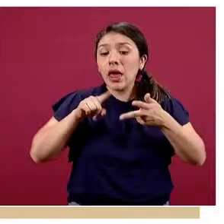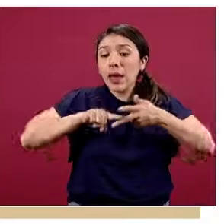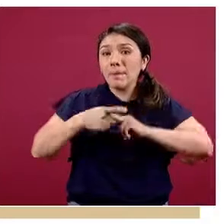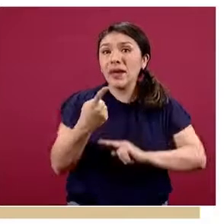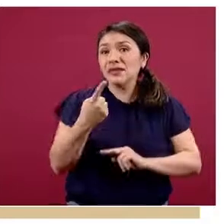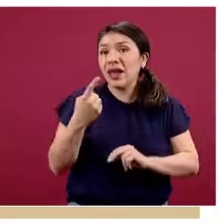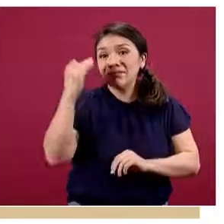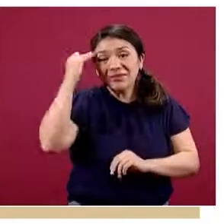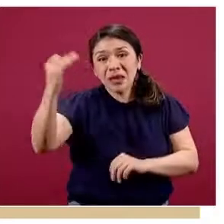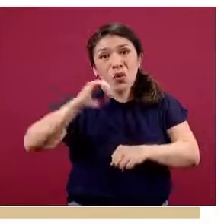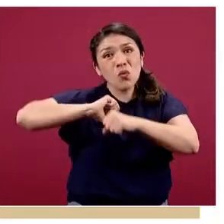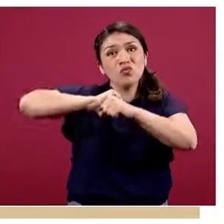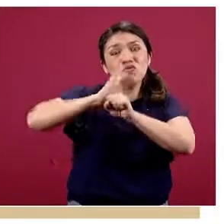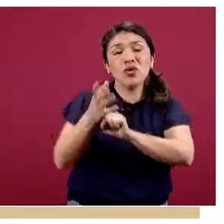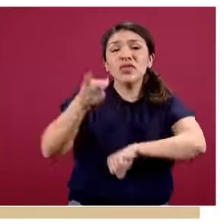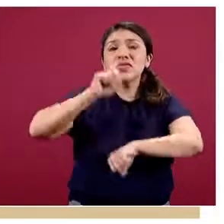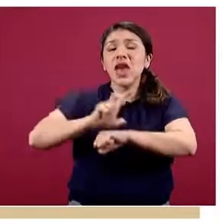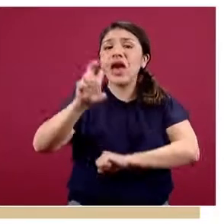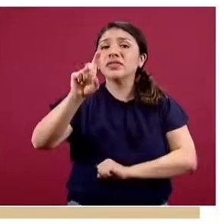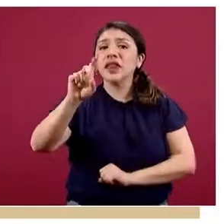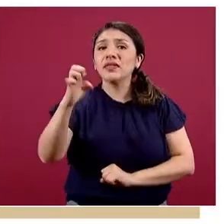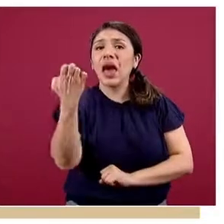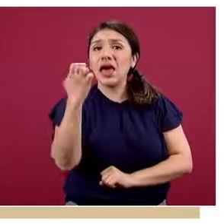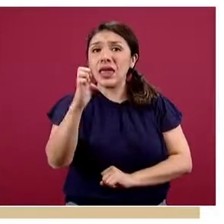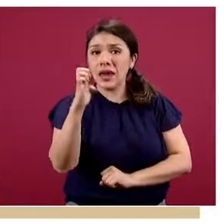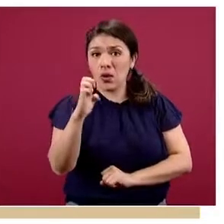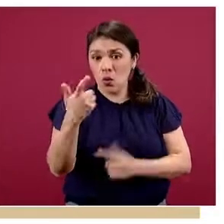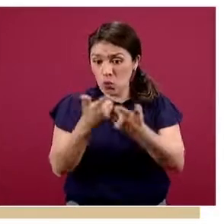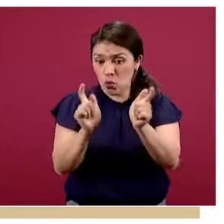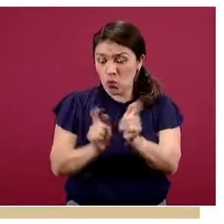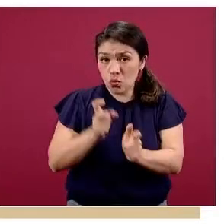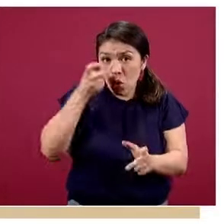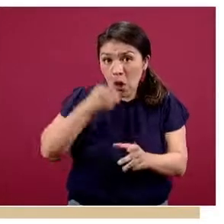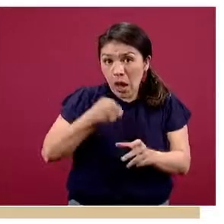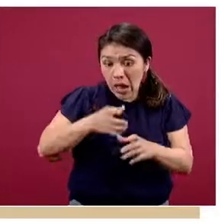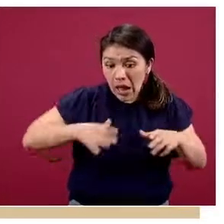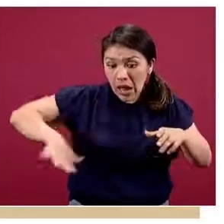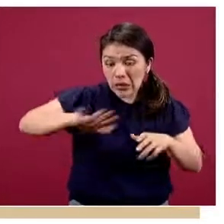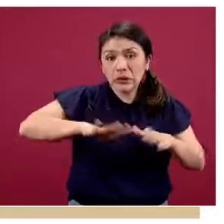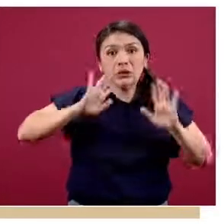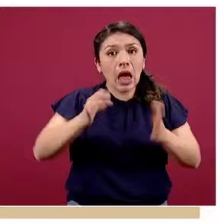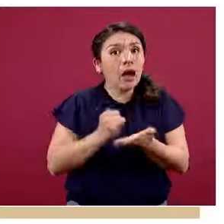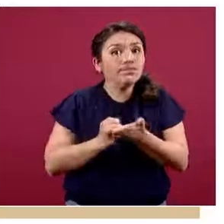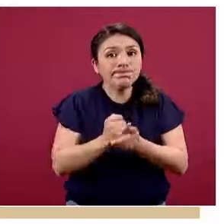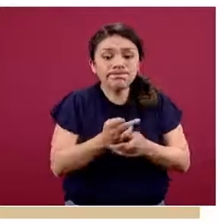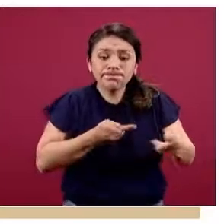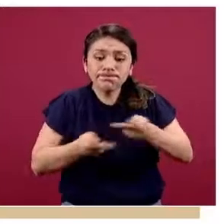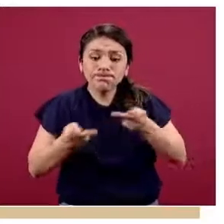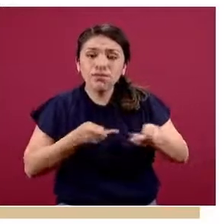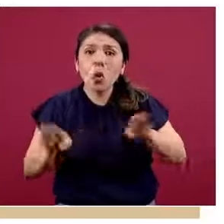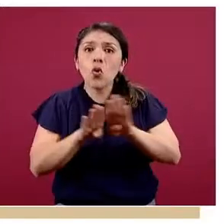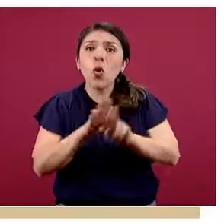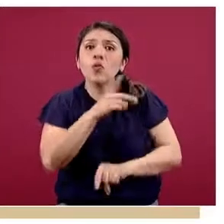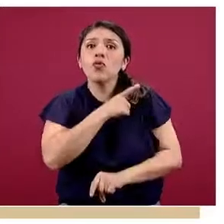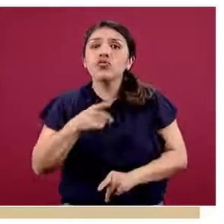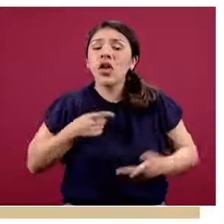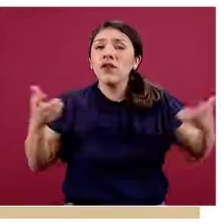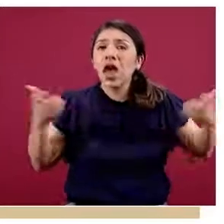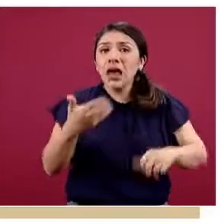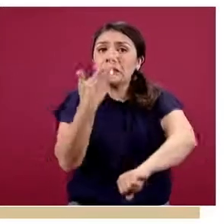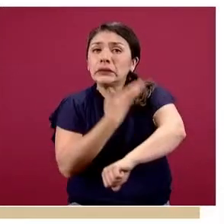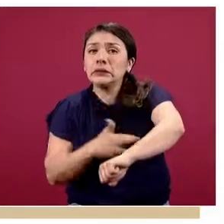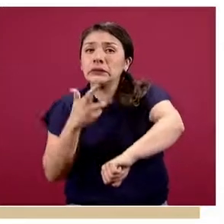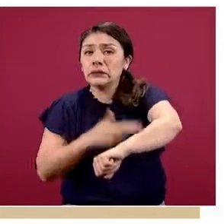esta pandemia el 30 de enero. Este Comité Nacional echó a andar todo el mecanismo que se requería para